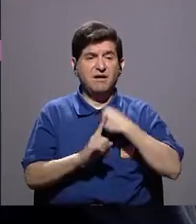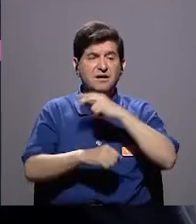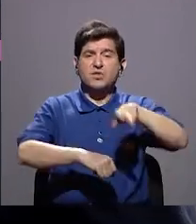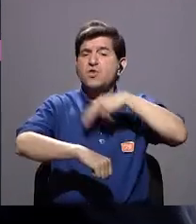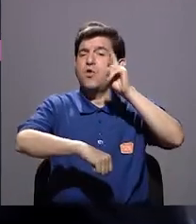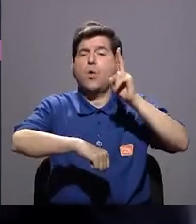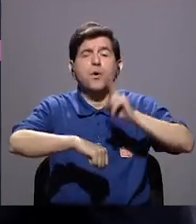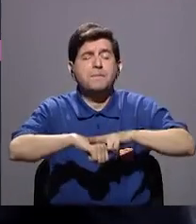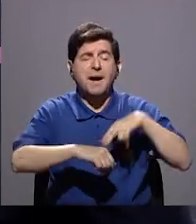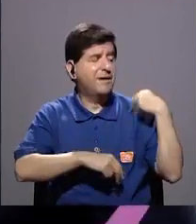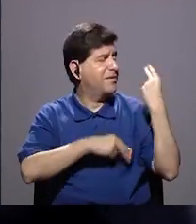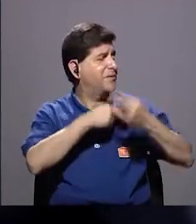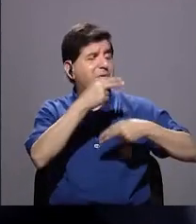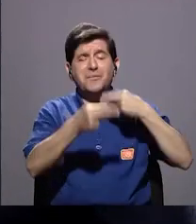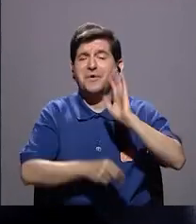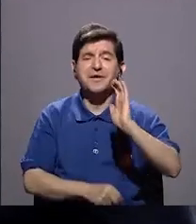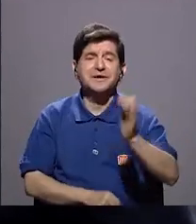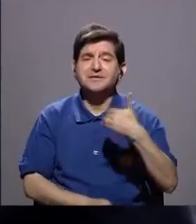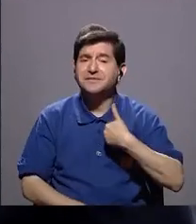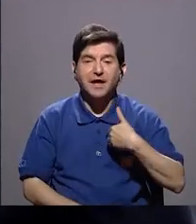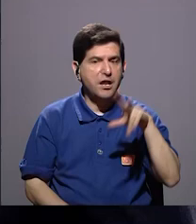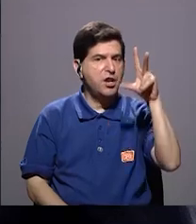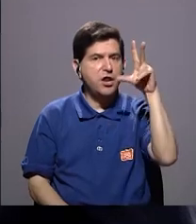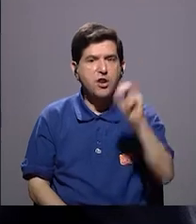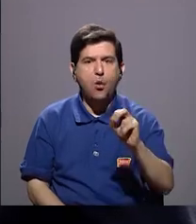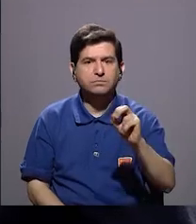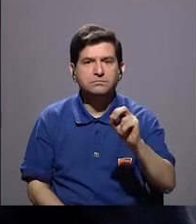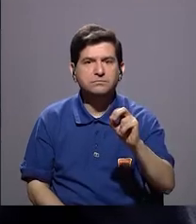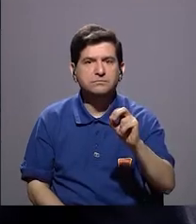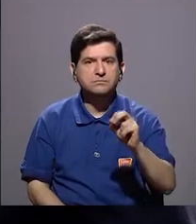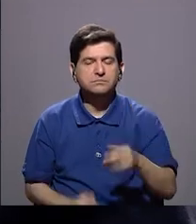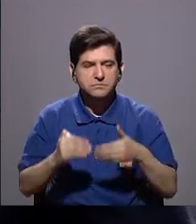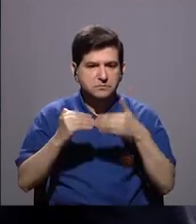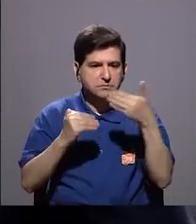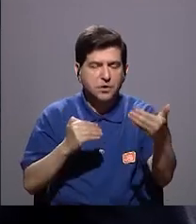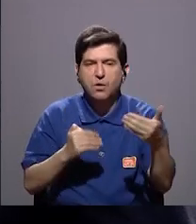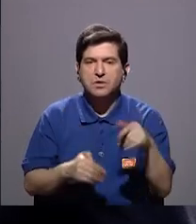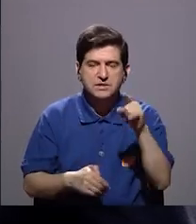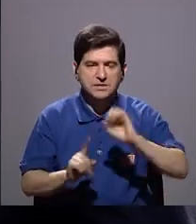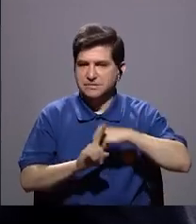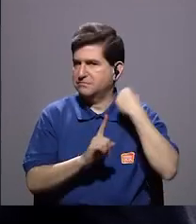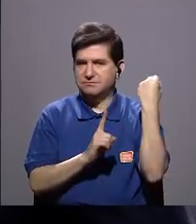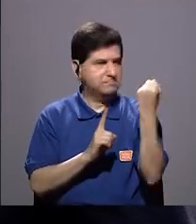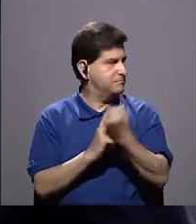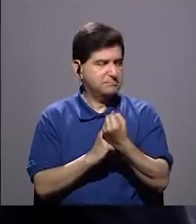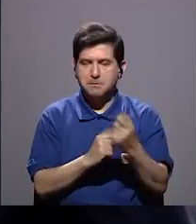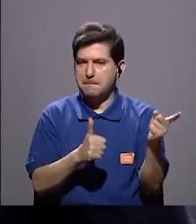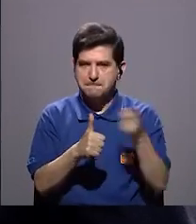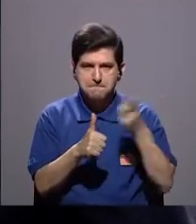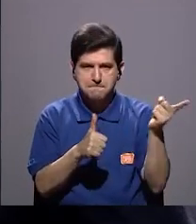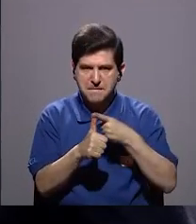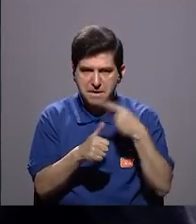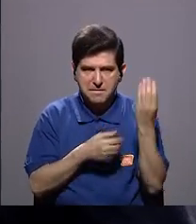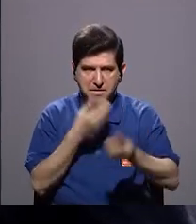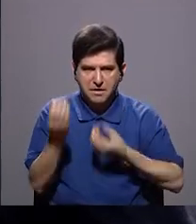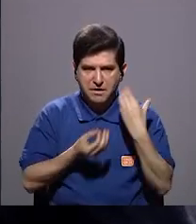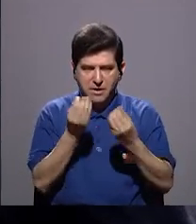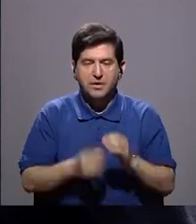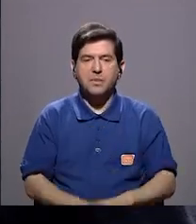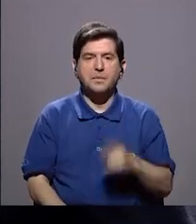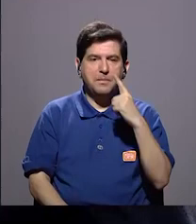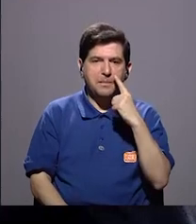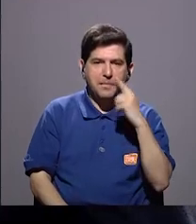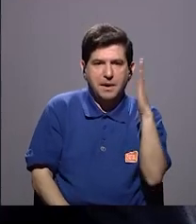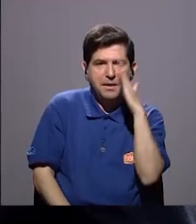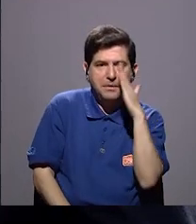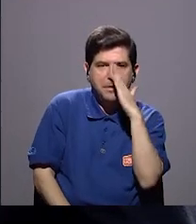como normal, como hereditario para el niño. No, no es, las cosas no son así. Entonces lo primero que tenemos que hacer es que el papá